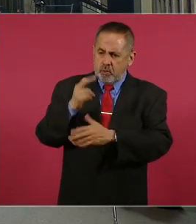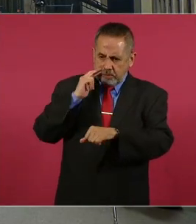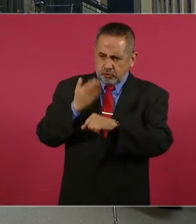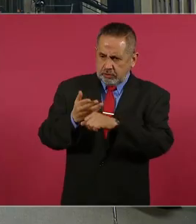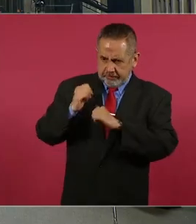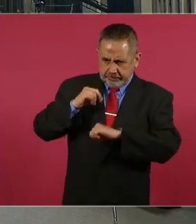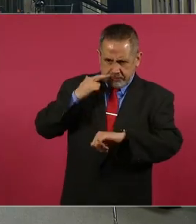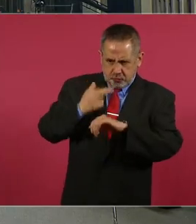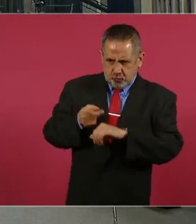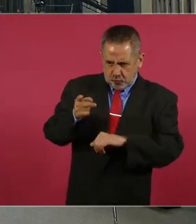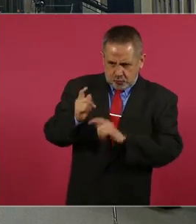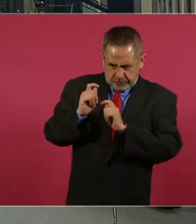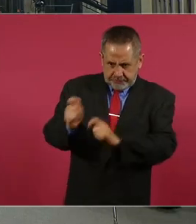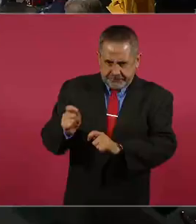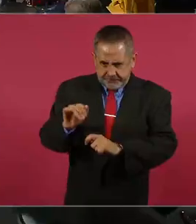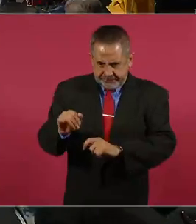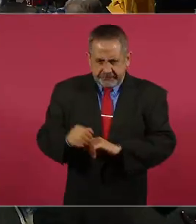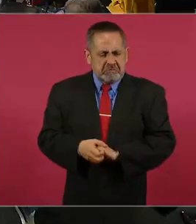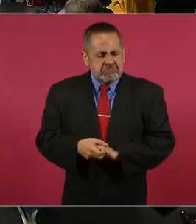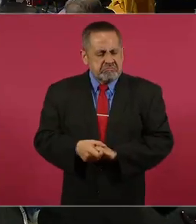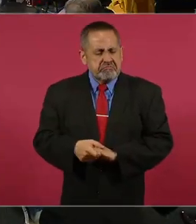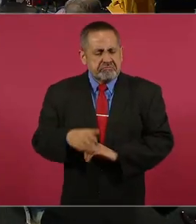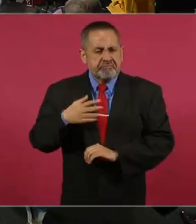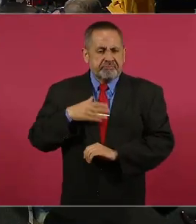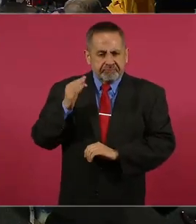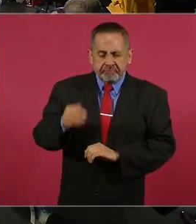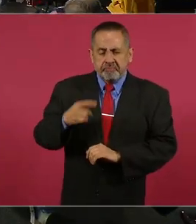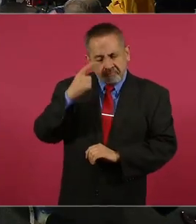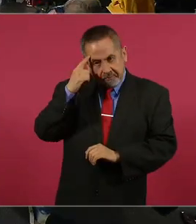aceptara el encargo de construir,